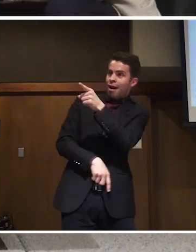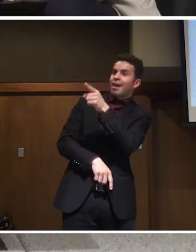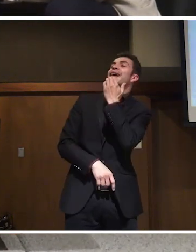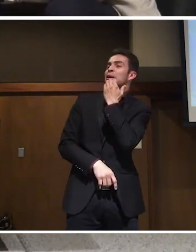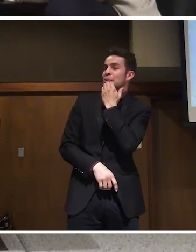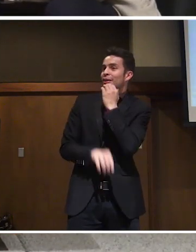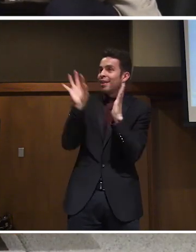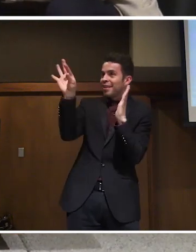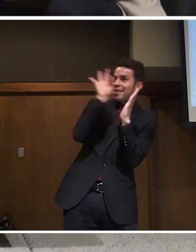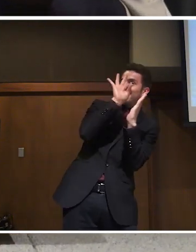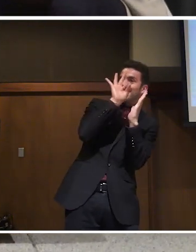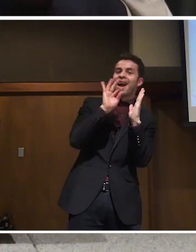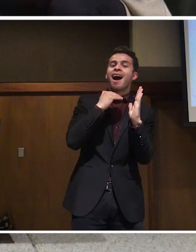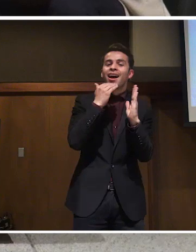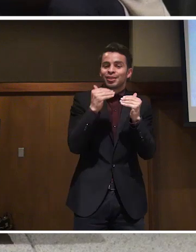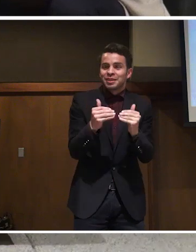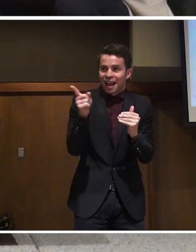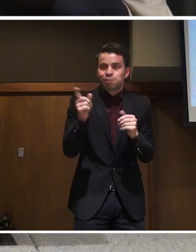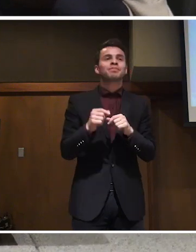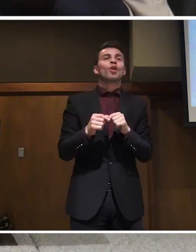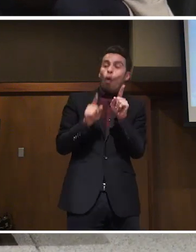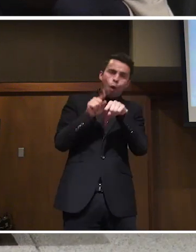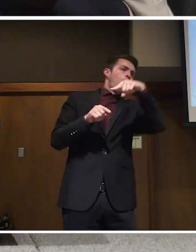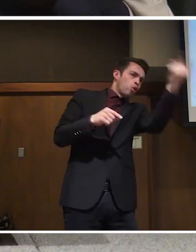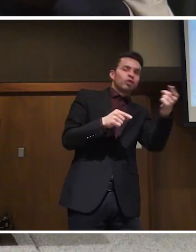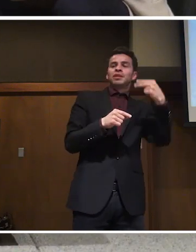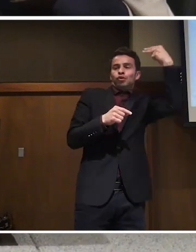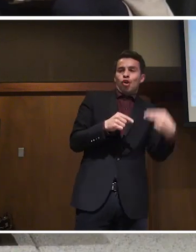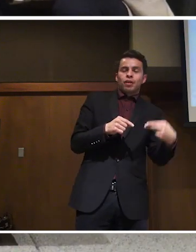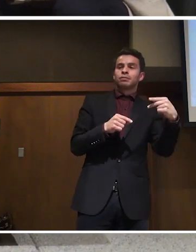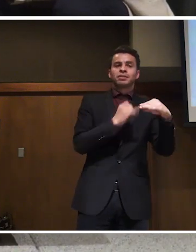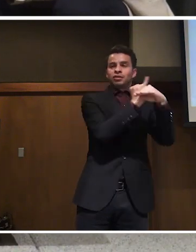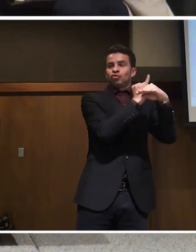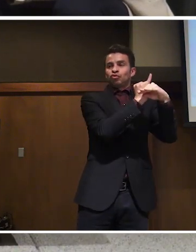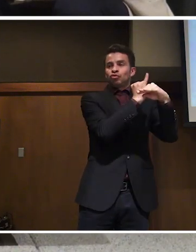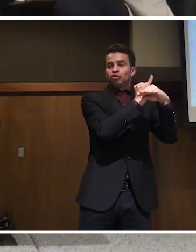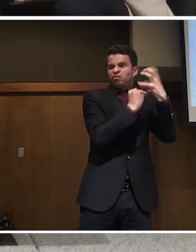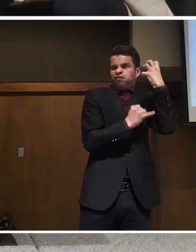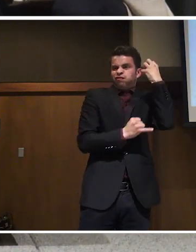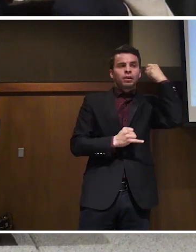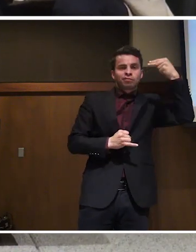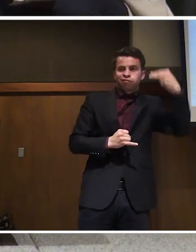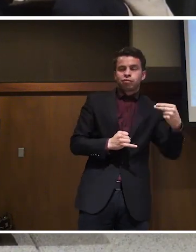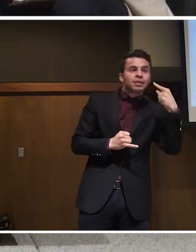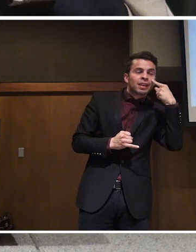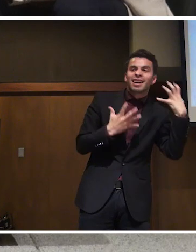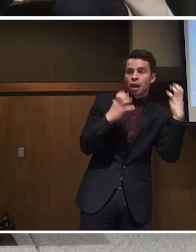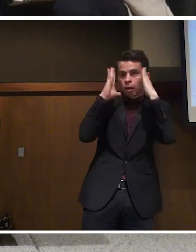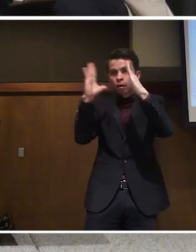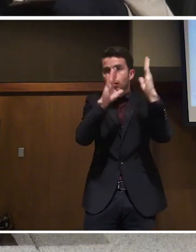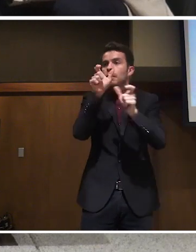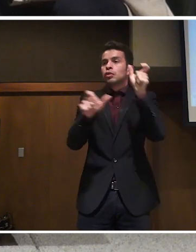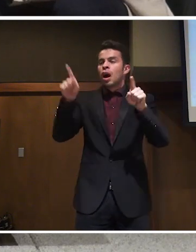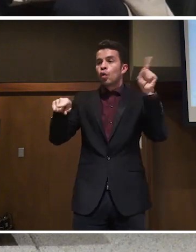Y fuera de eso están las historias que sí se hicieron a veces de algunas de las instituciones creadas para atender personas